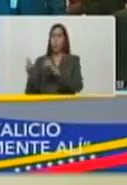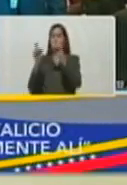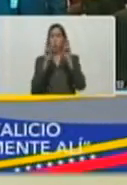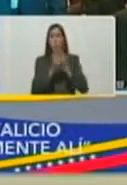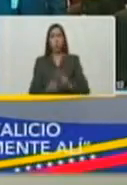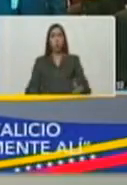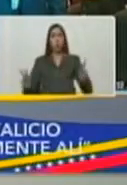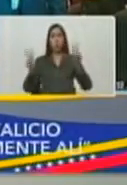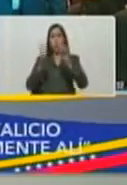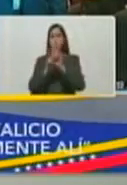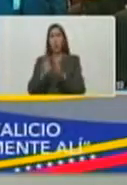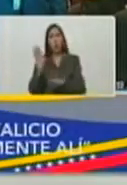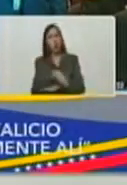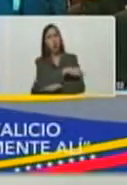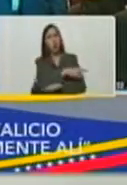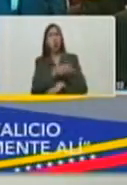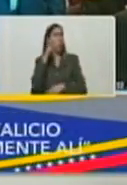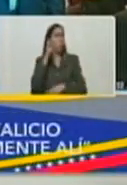en su canto, en su poesía.